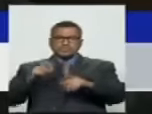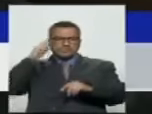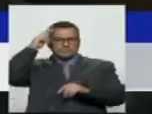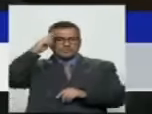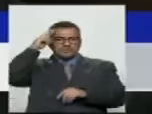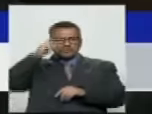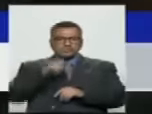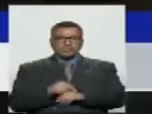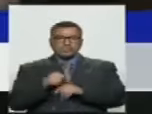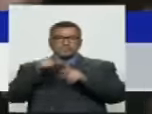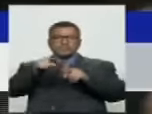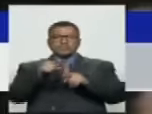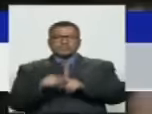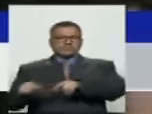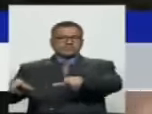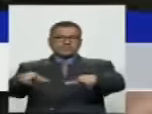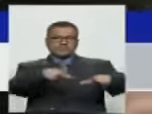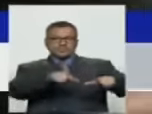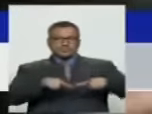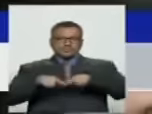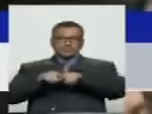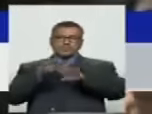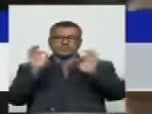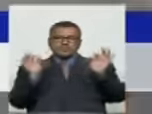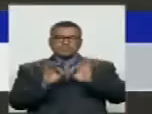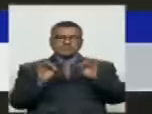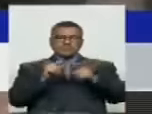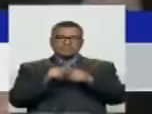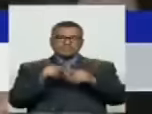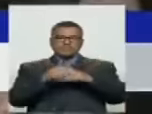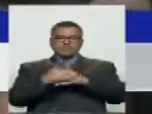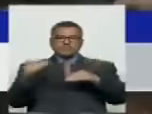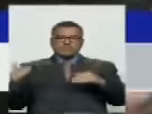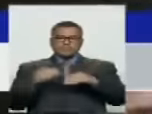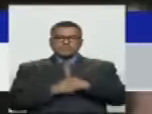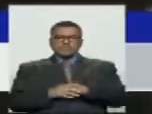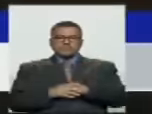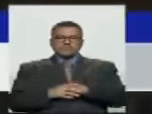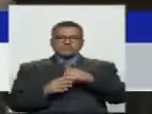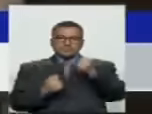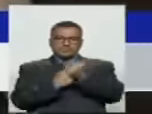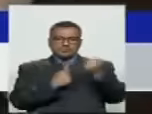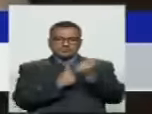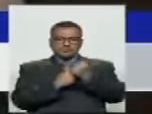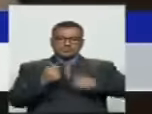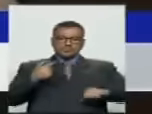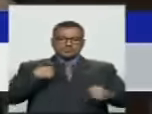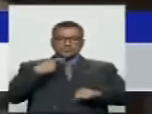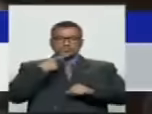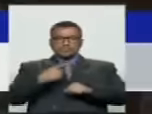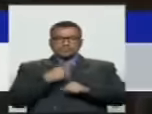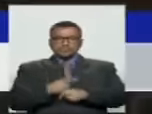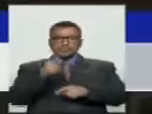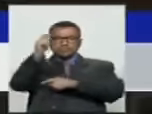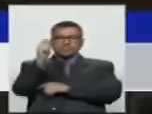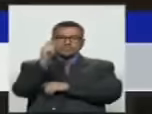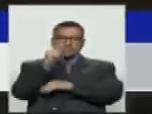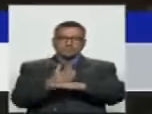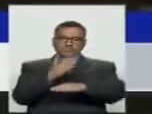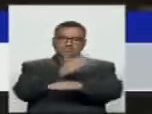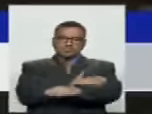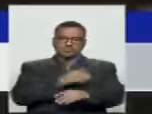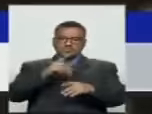reflexión para no dejar ningún espacio ni ningún argumento por fuera. Respaldando lo que dice el diputado que me